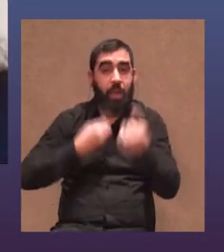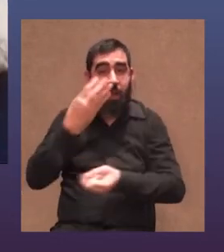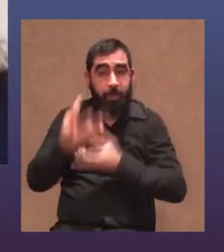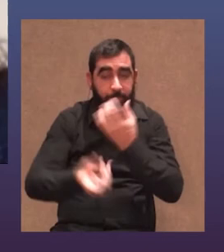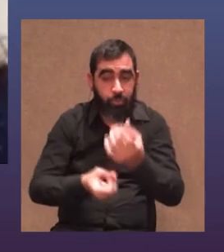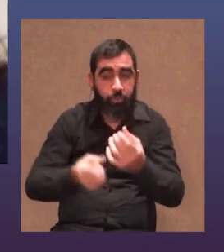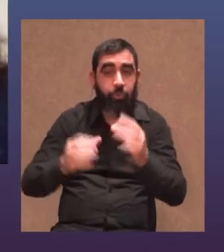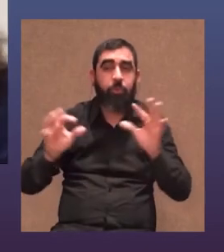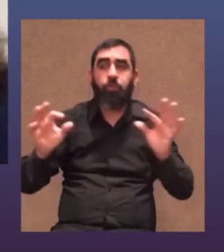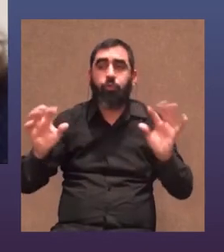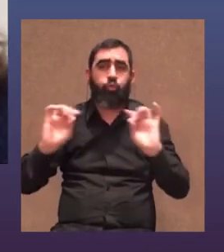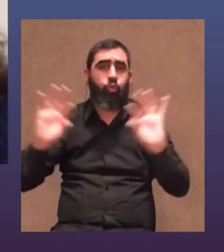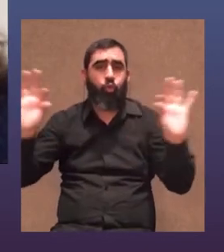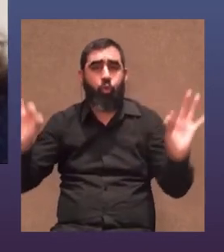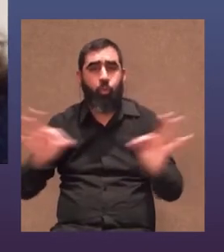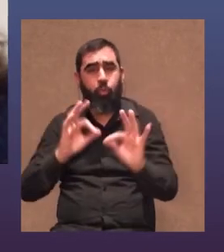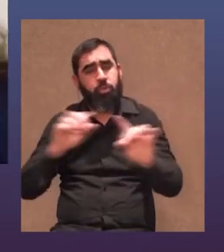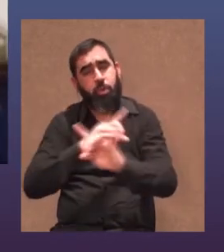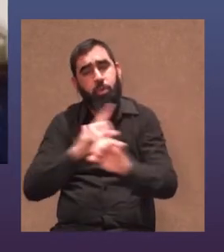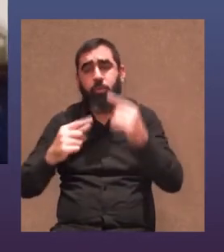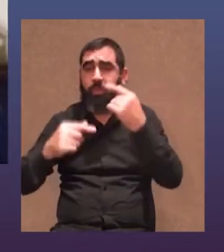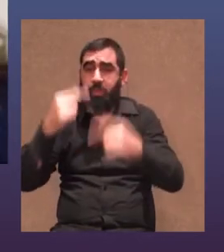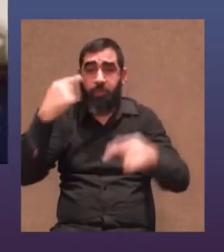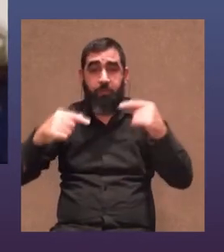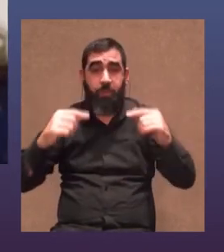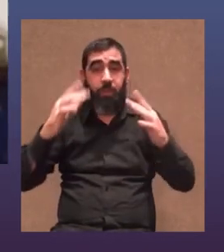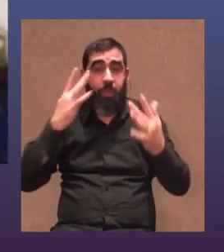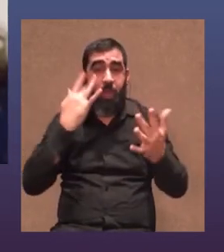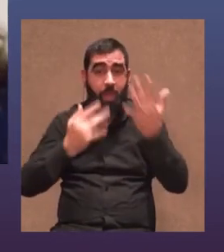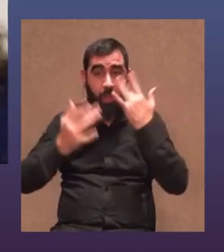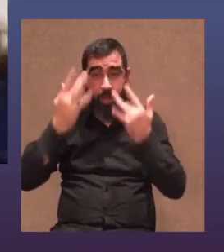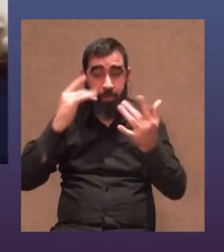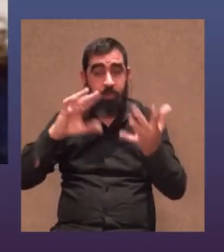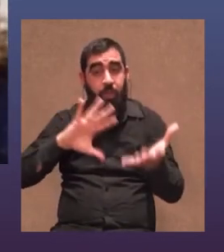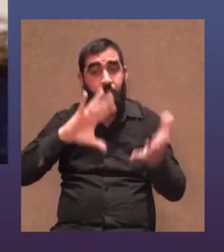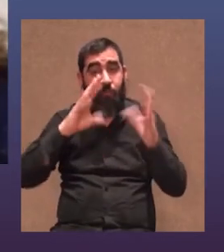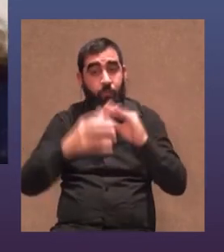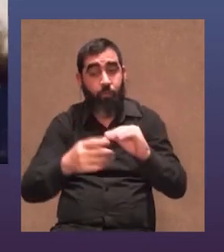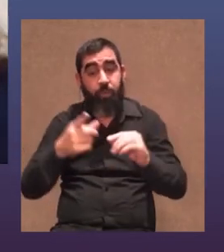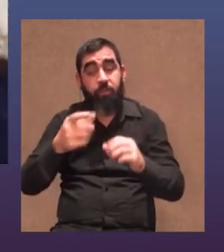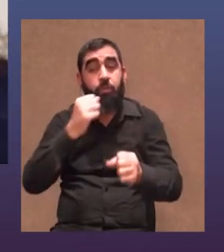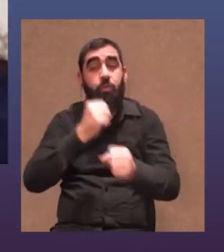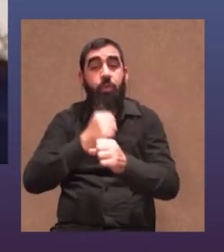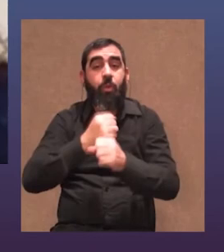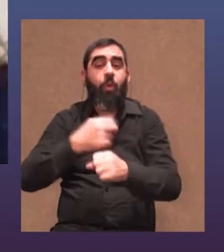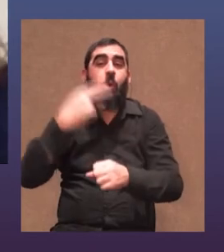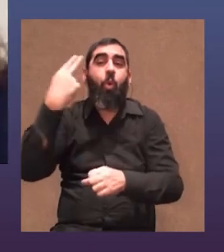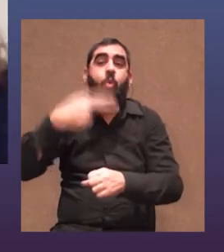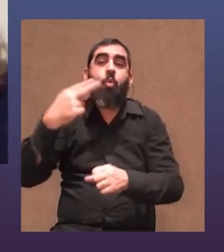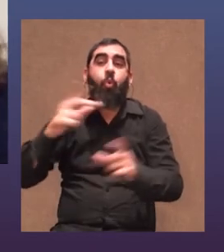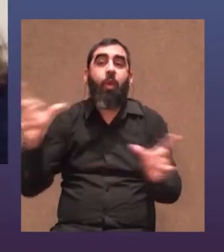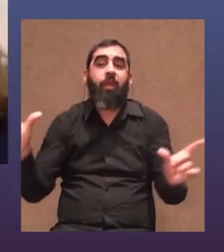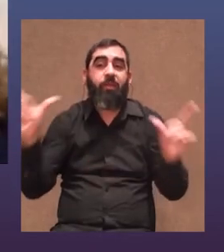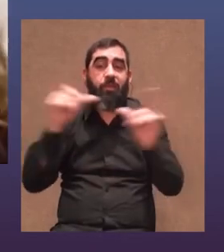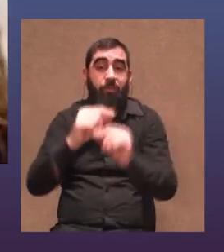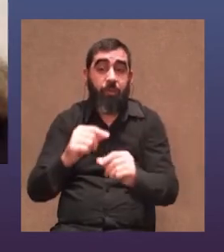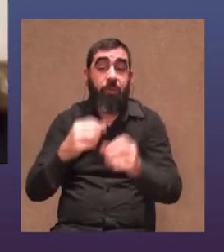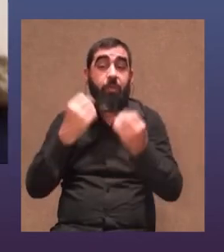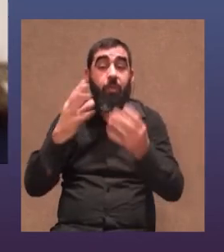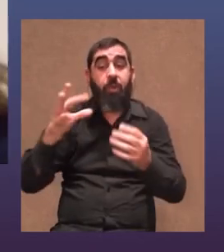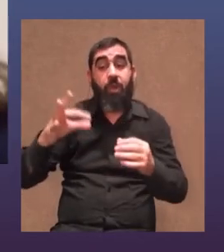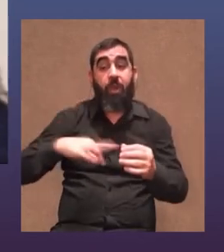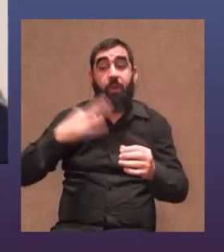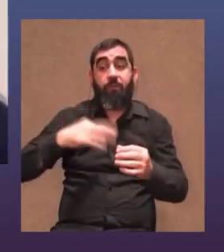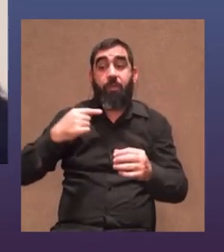solamente desde la música, desde las otras artes también. Tal cual. Es un trabajo que no termina nunca. Pienso que la vida,